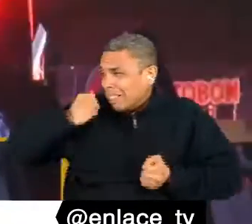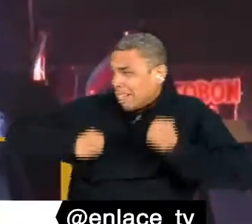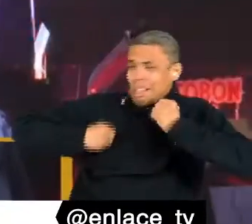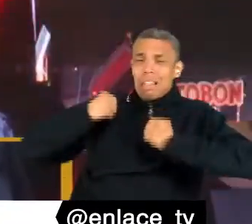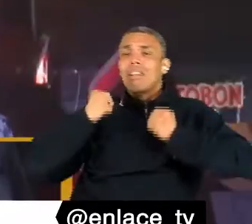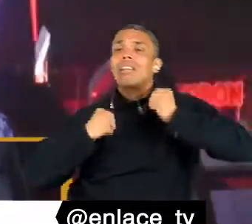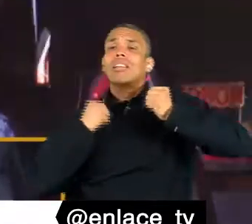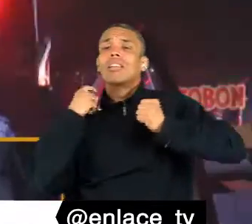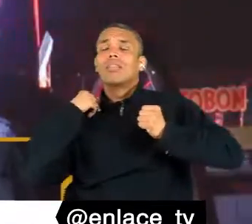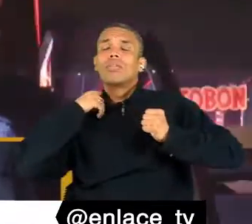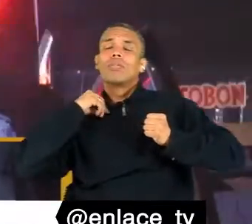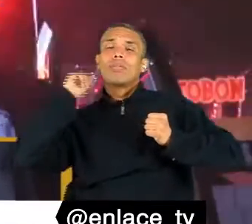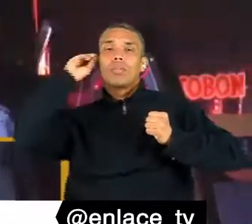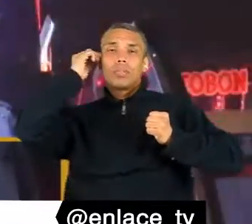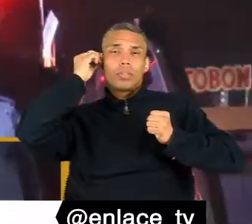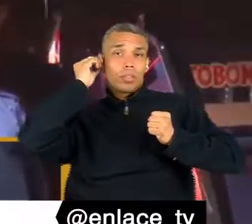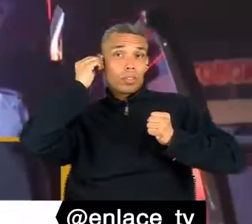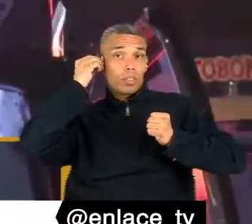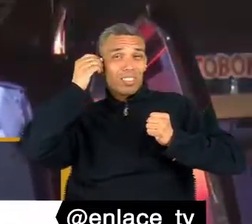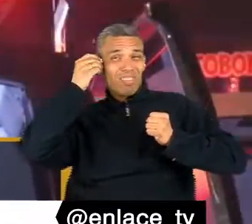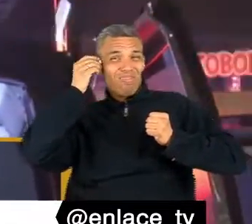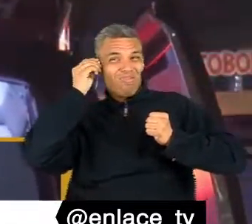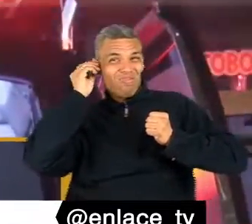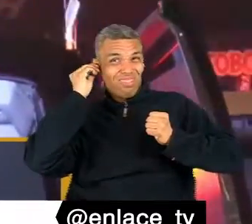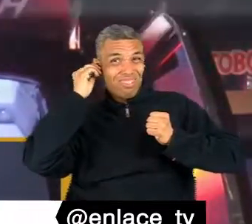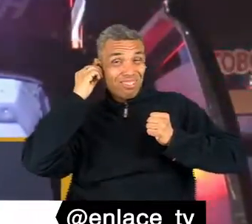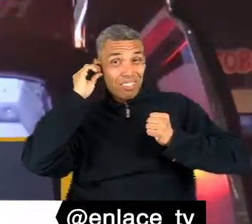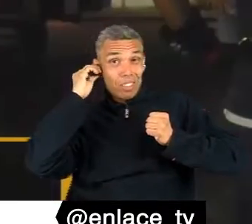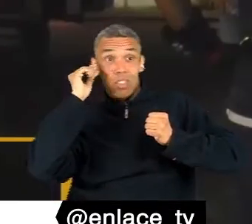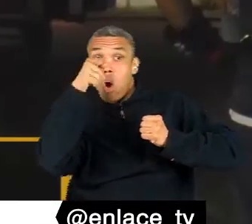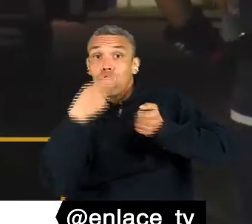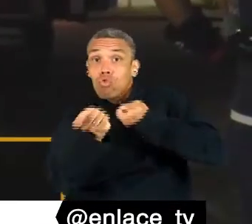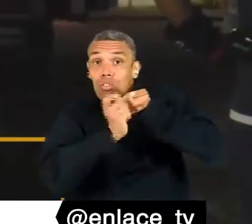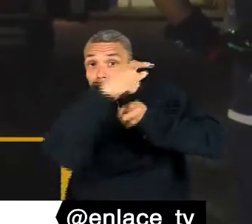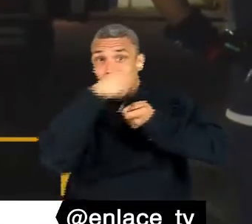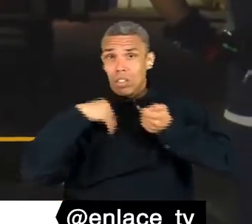lugar en busca de una persona convaleciente. La